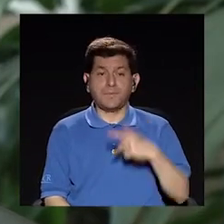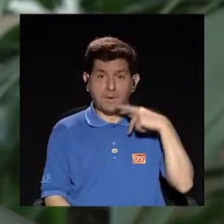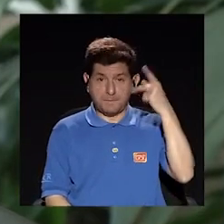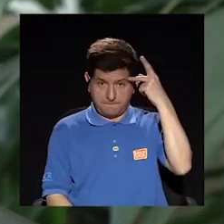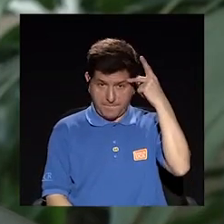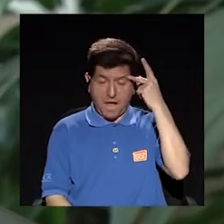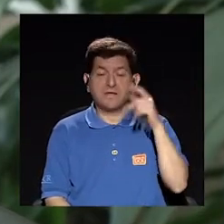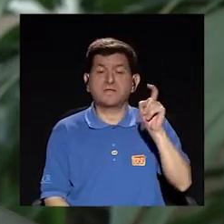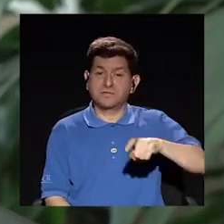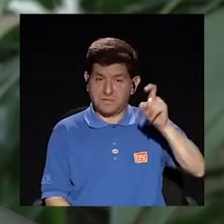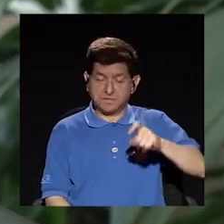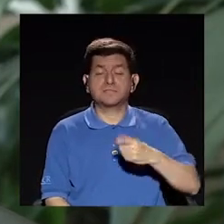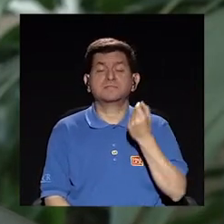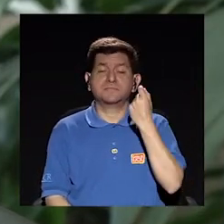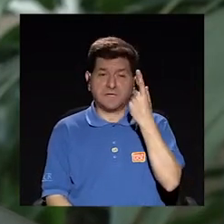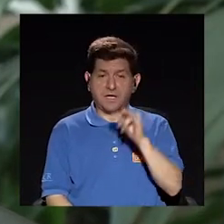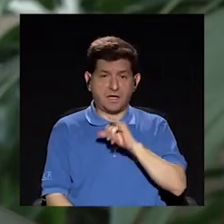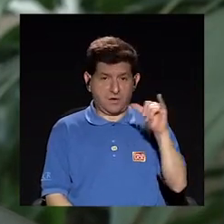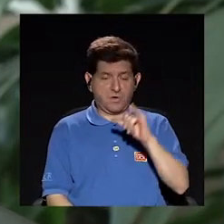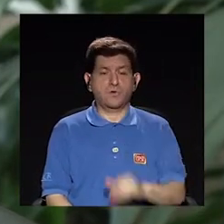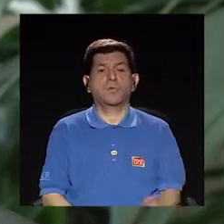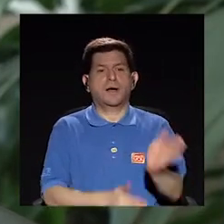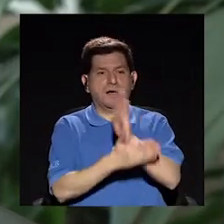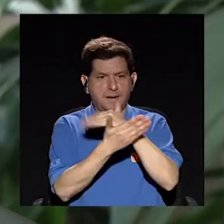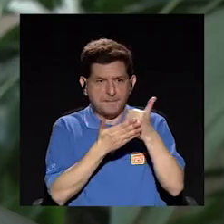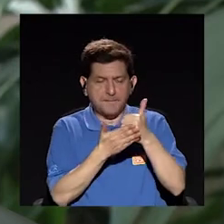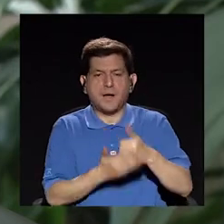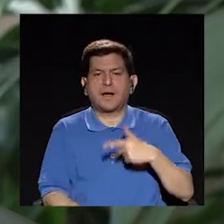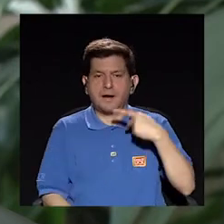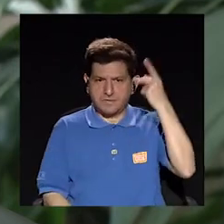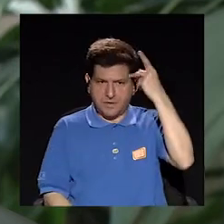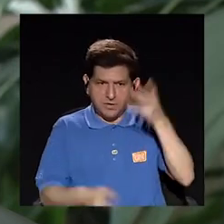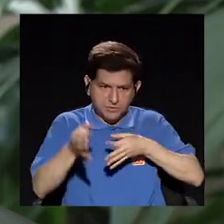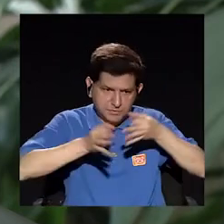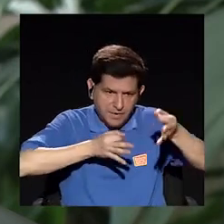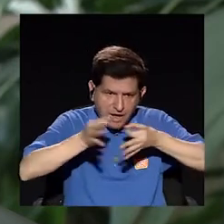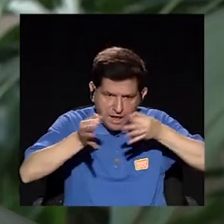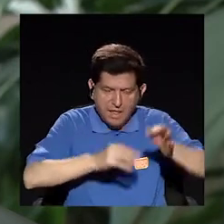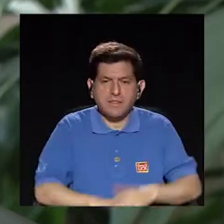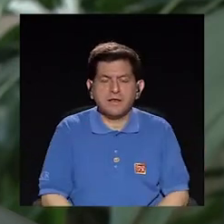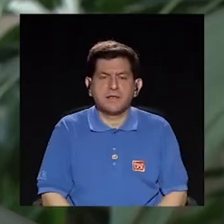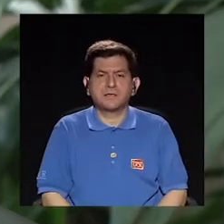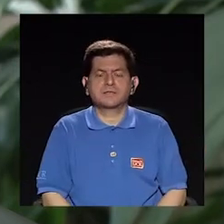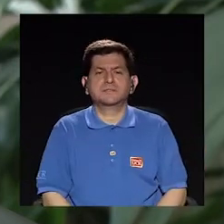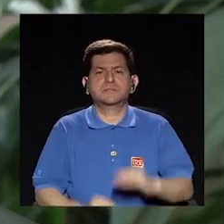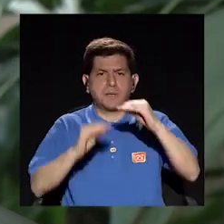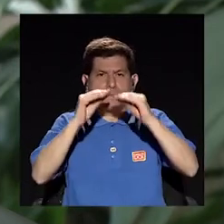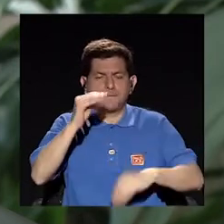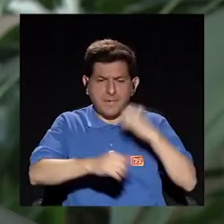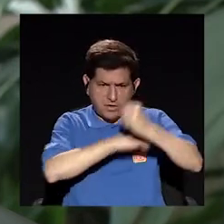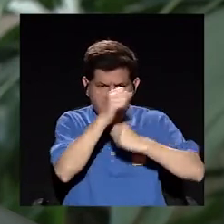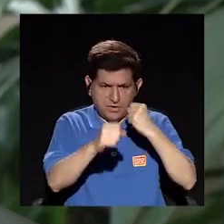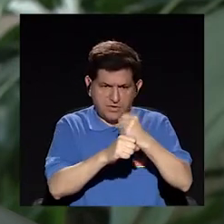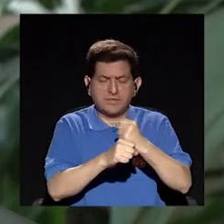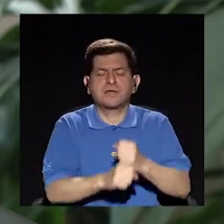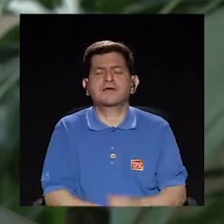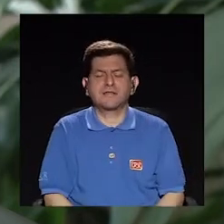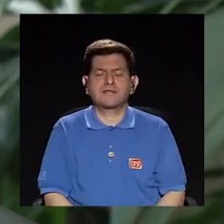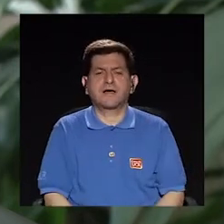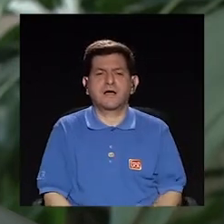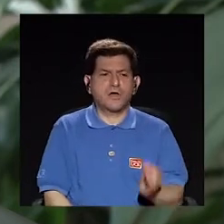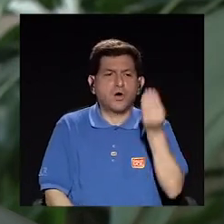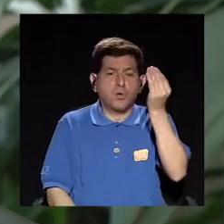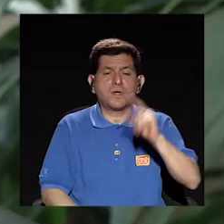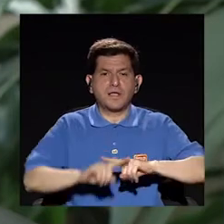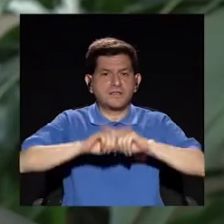y los padres tienen que entender también, y esa es una de las partes que los padres deben explicar, que los menores de edad fisiológicamente